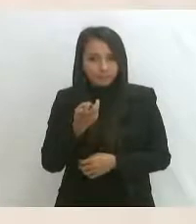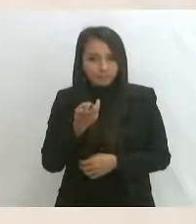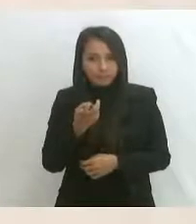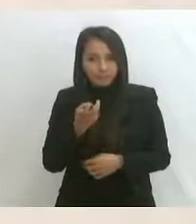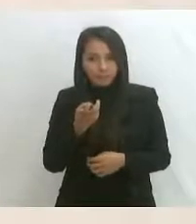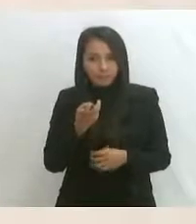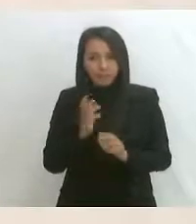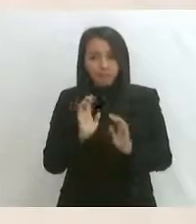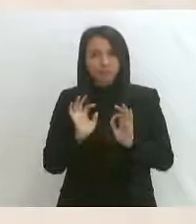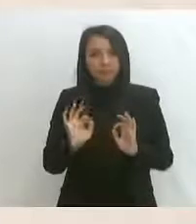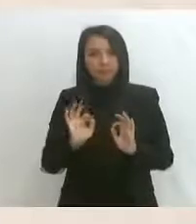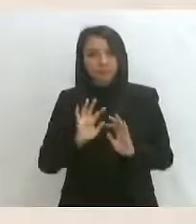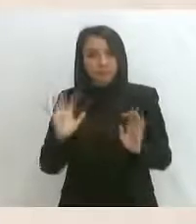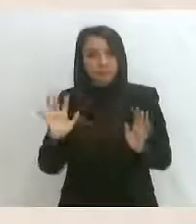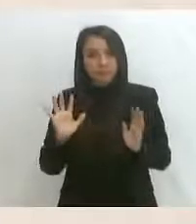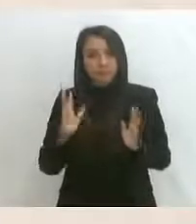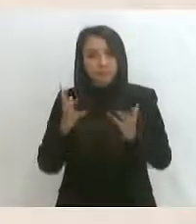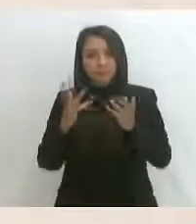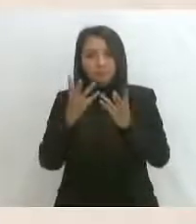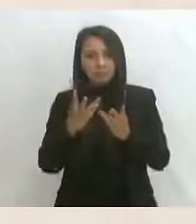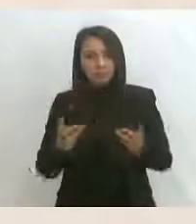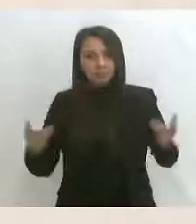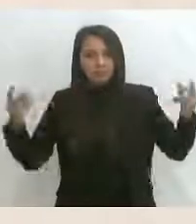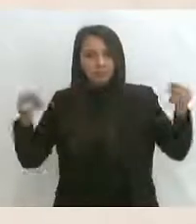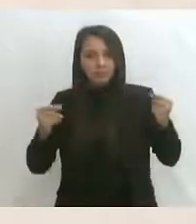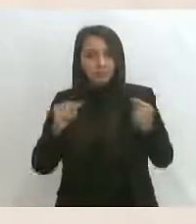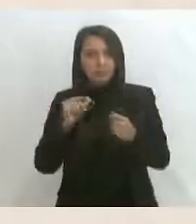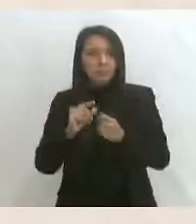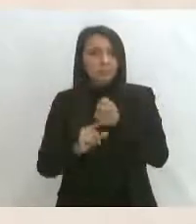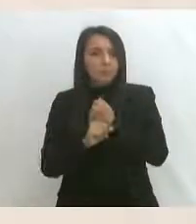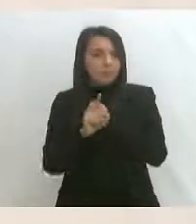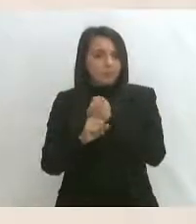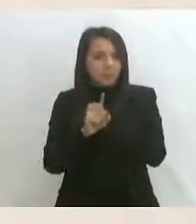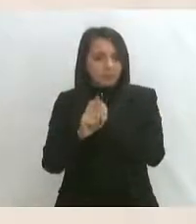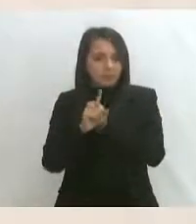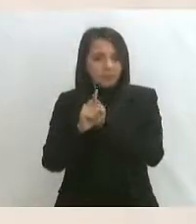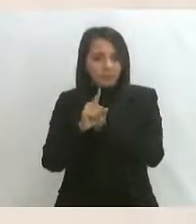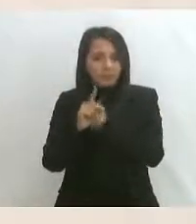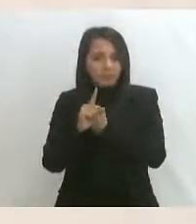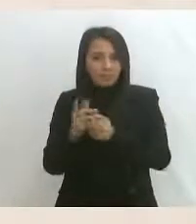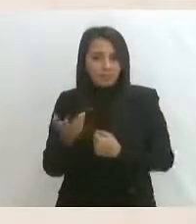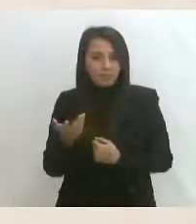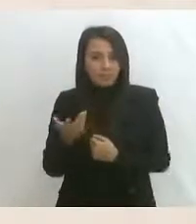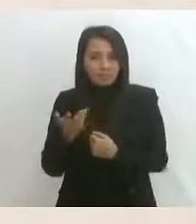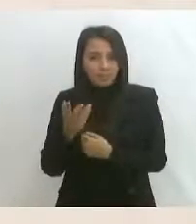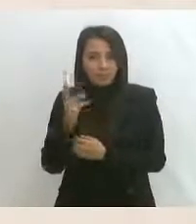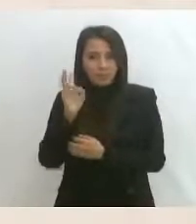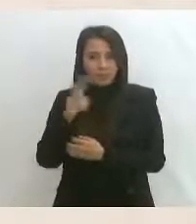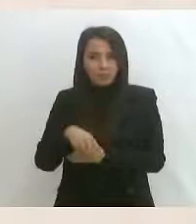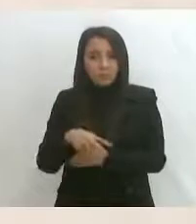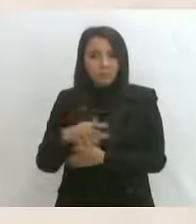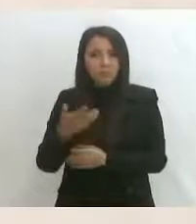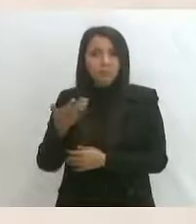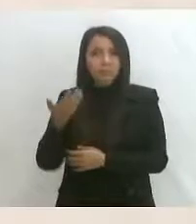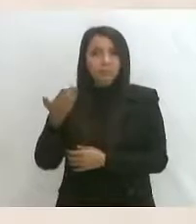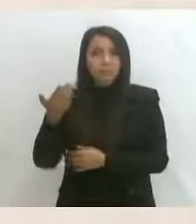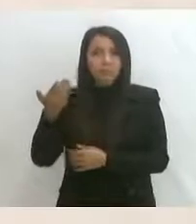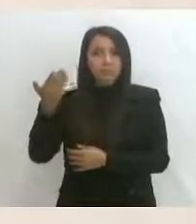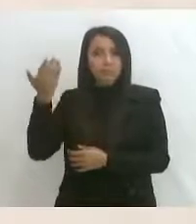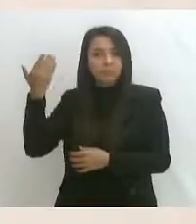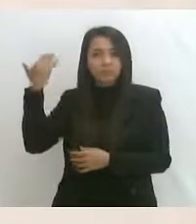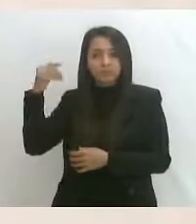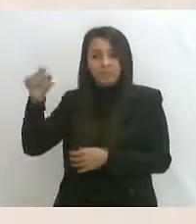se resuelve un problema que llevó a que la